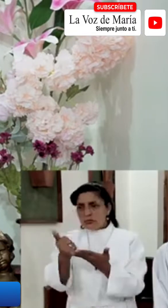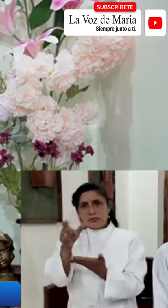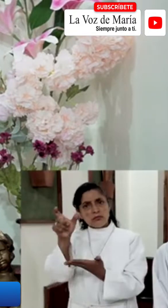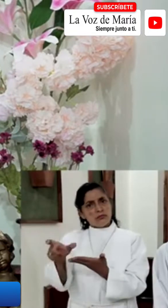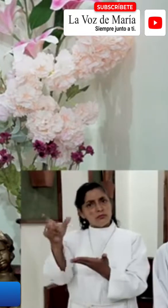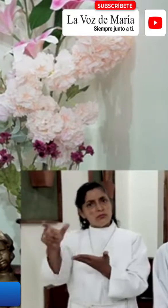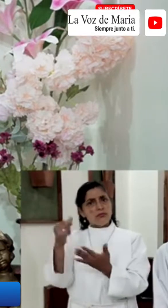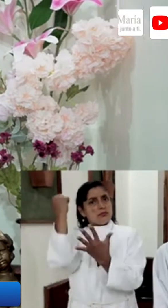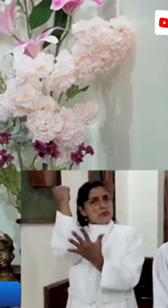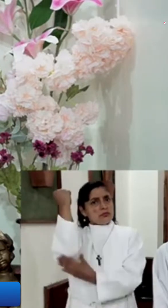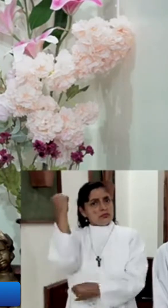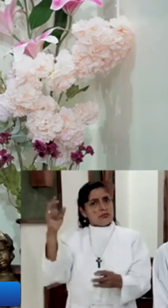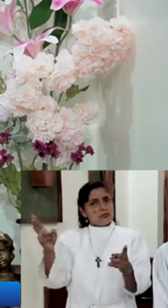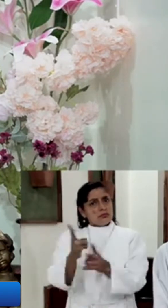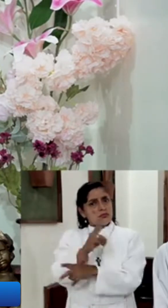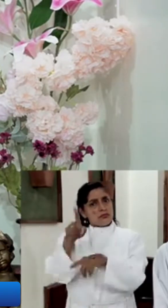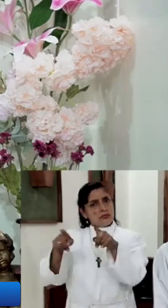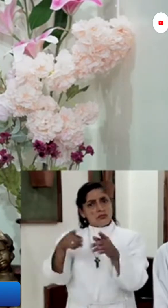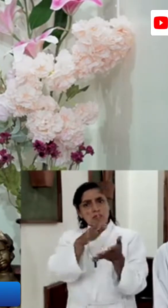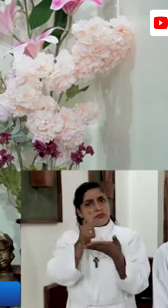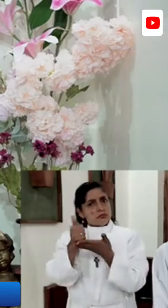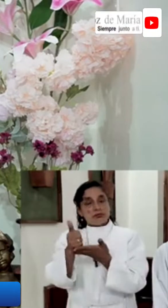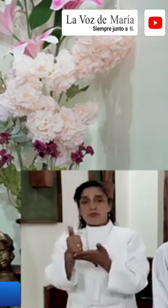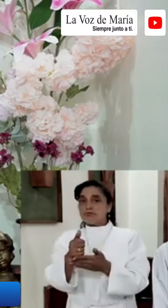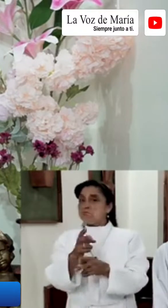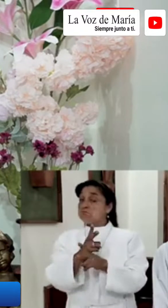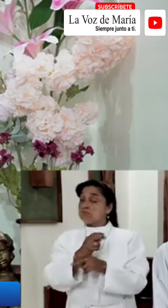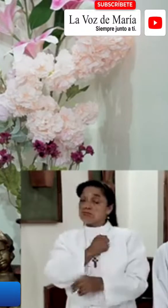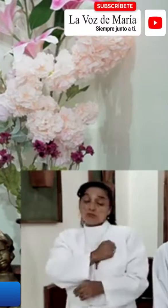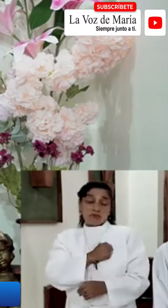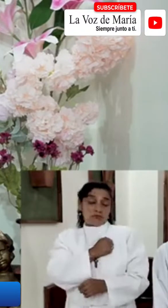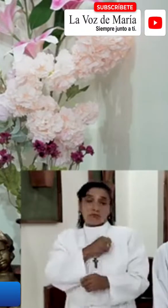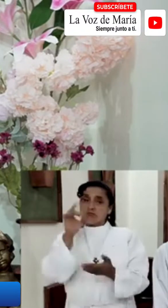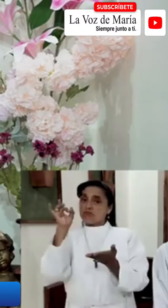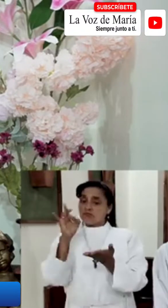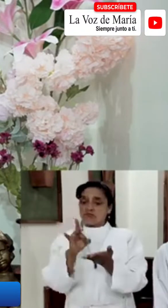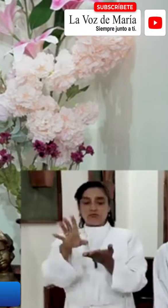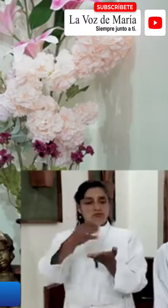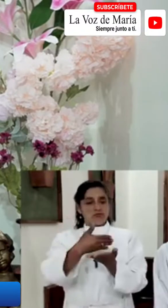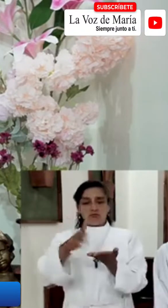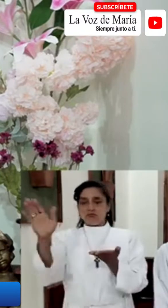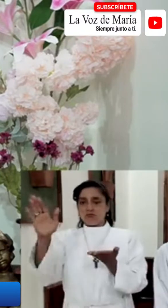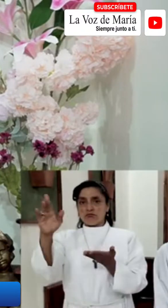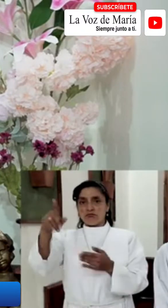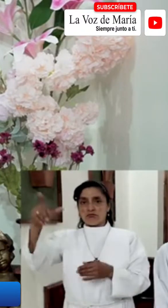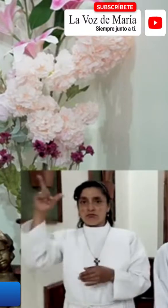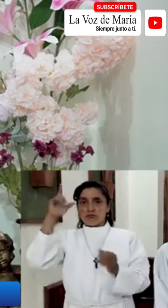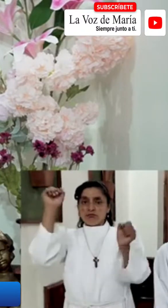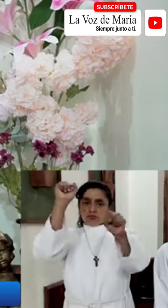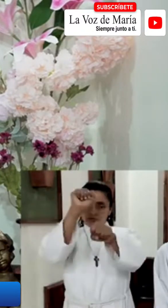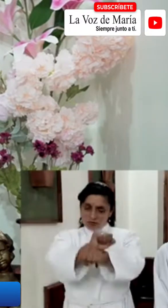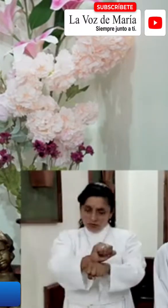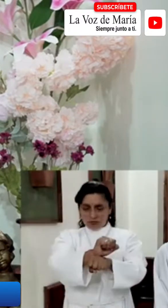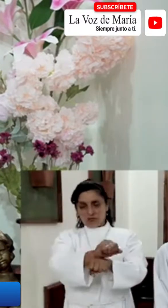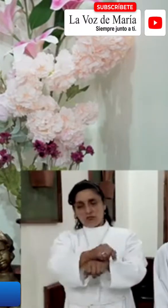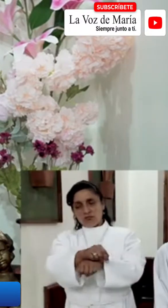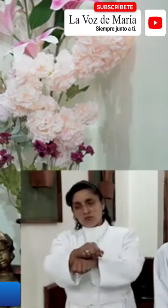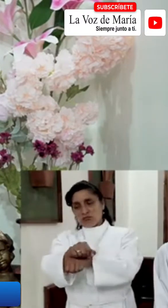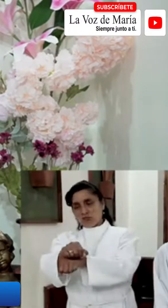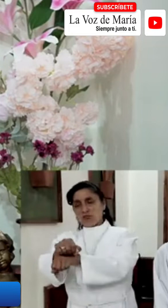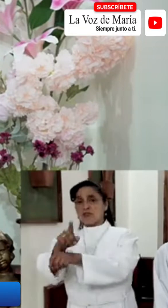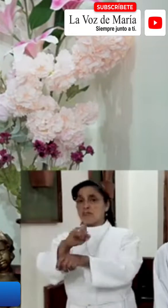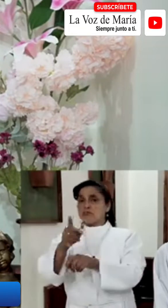sus hermanos. Por eso, irán al destierro a la cabeza de los cautivos y se acabará